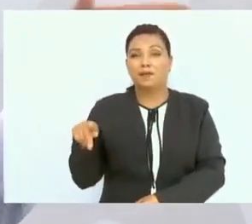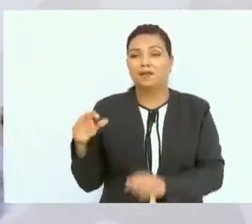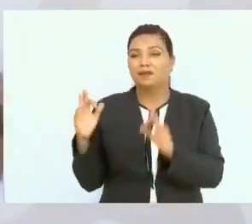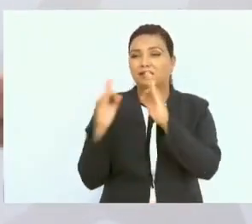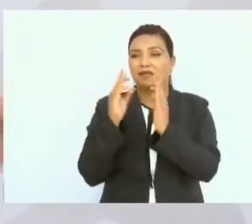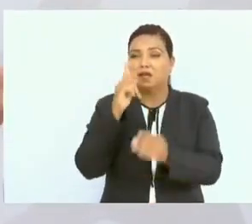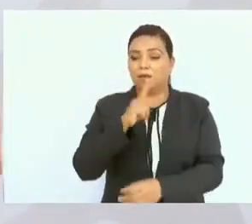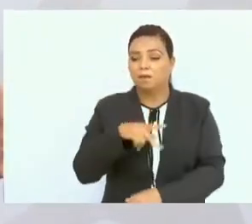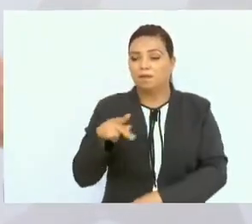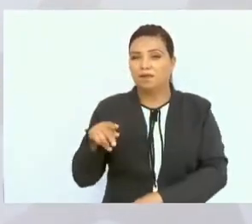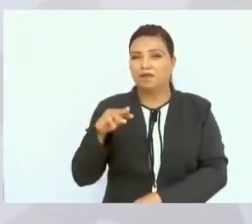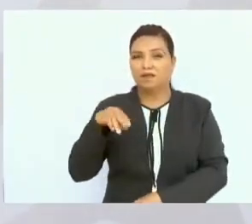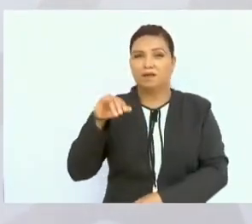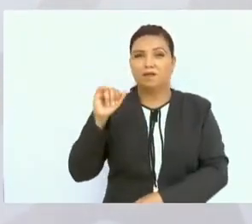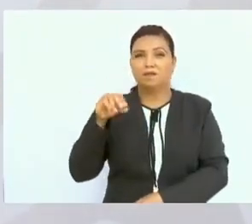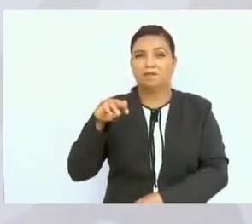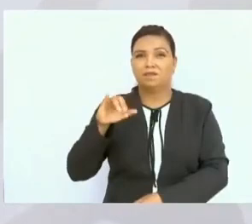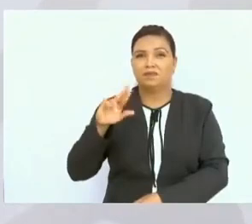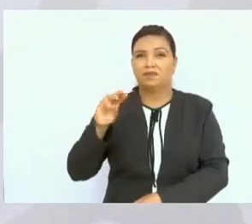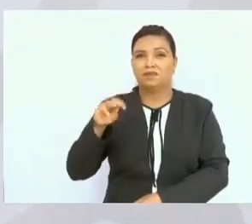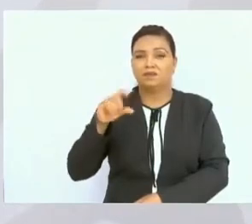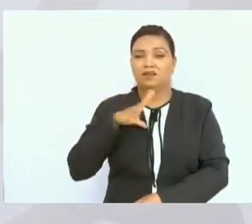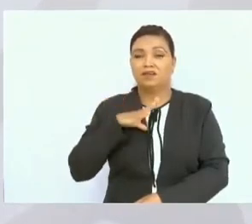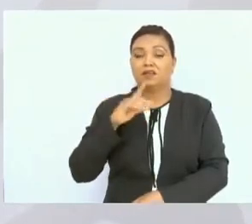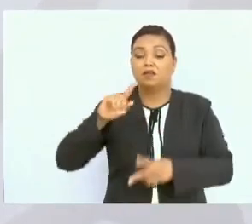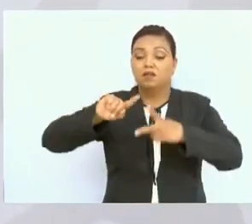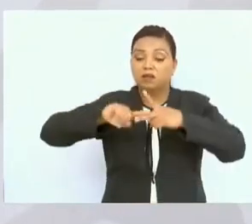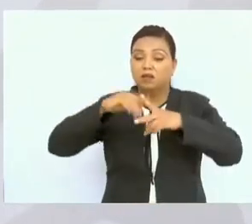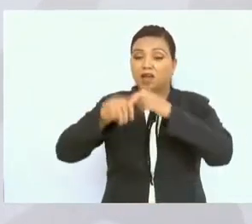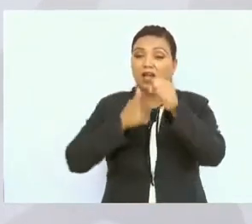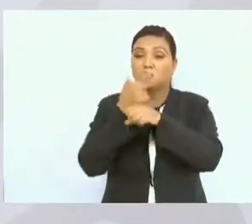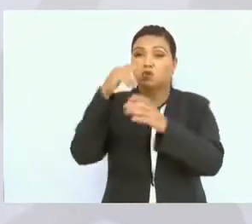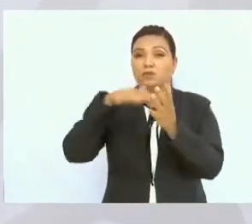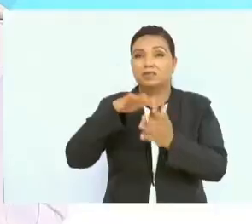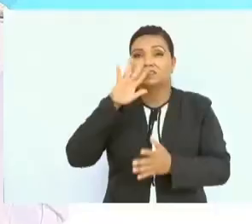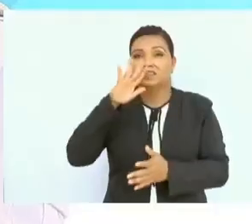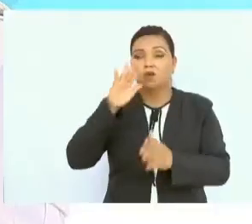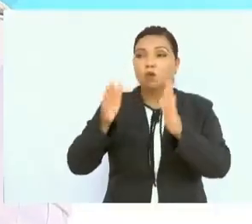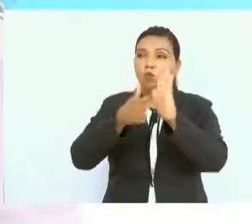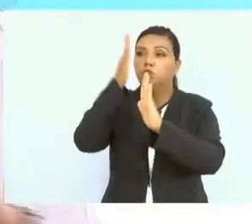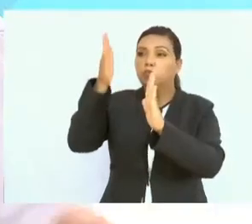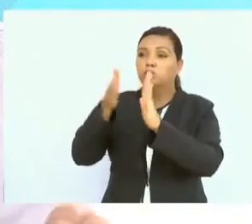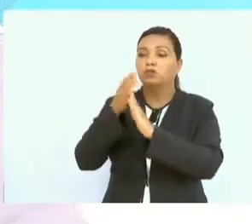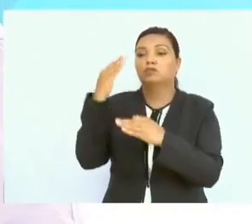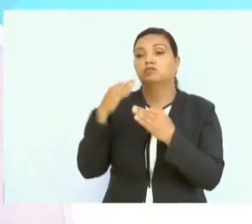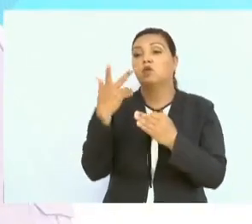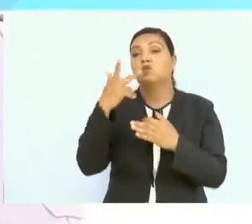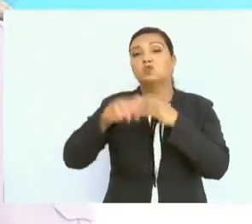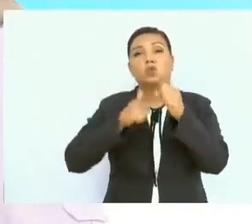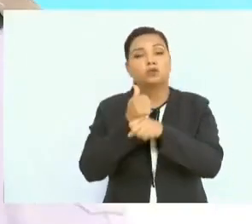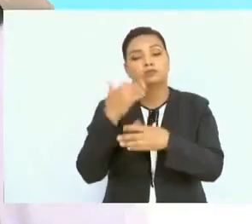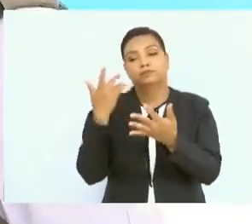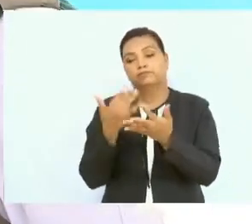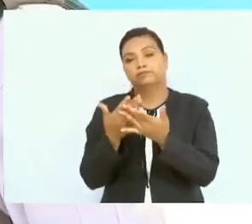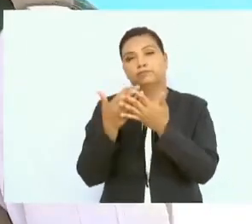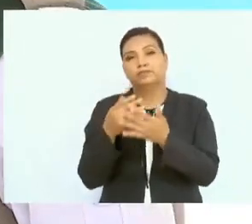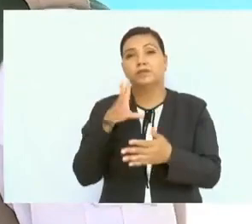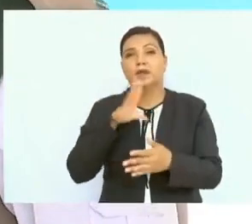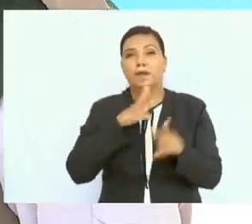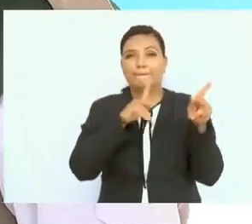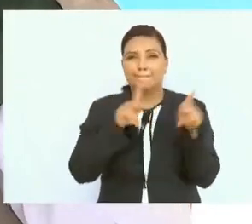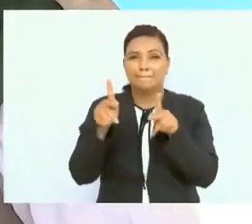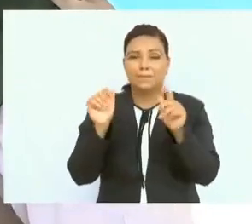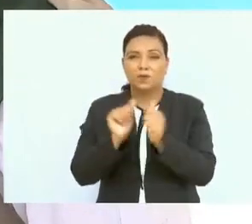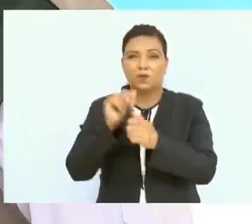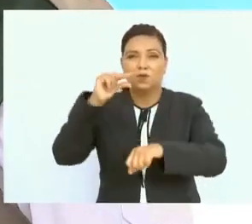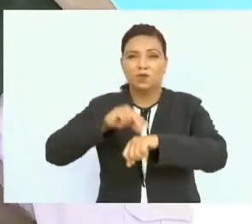playa Miramar, que se empezó en 2005, está por cumplir 8 años sin echarse a andar, pero hay un plan con el doctor